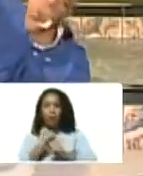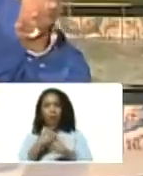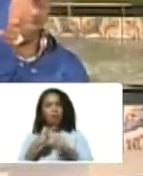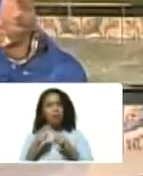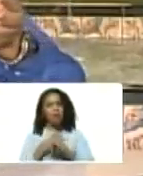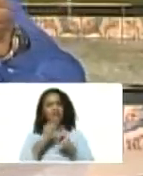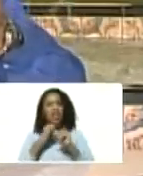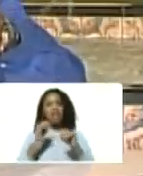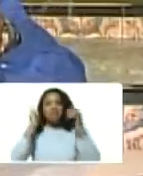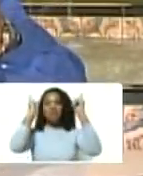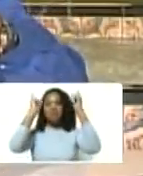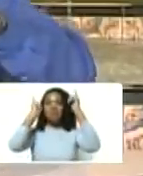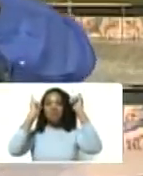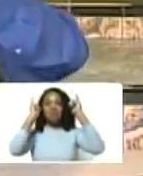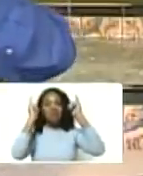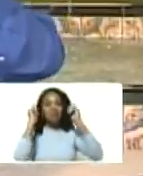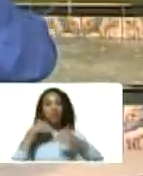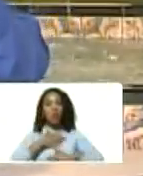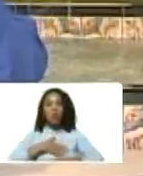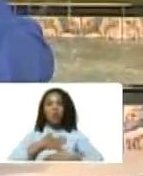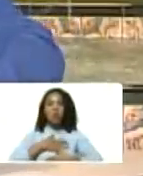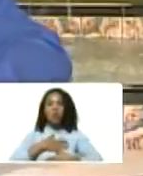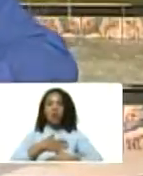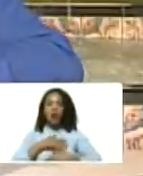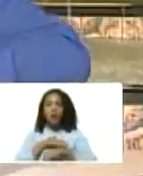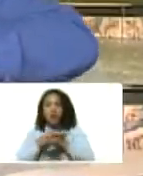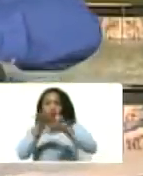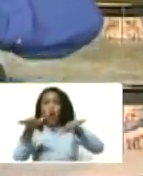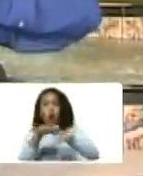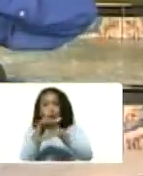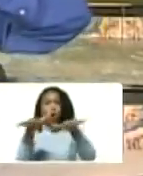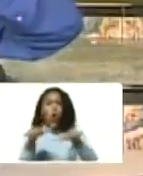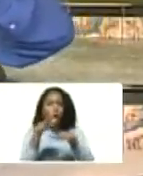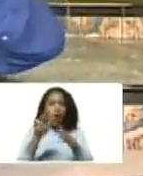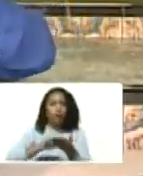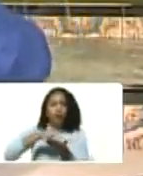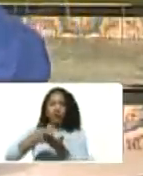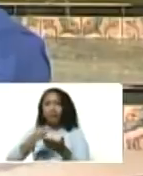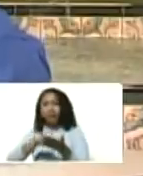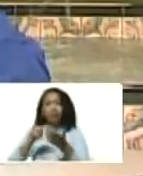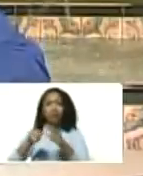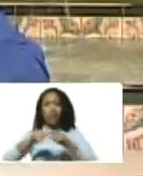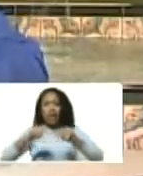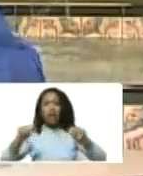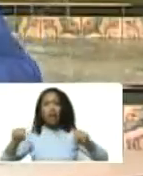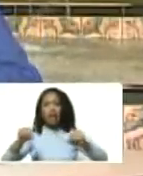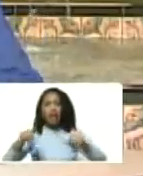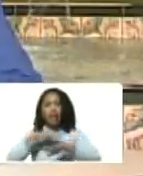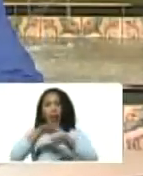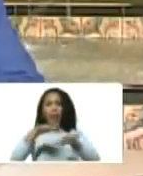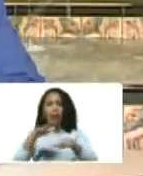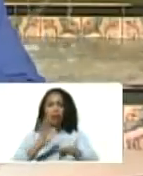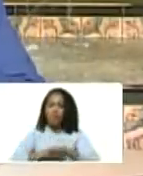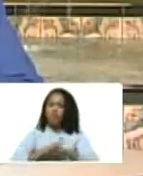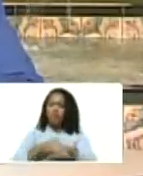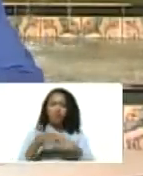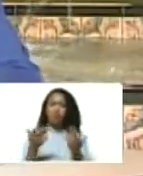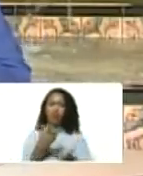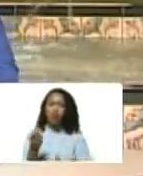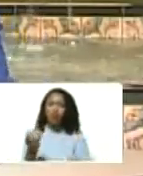rumiando lanzándose en la playa revolcándose en la arena y por qué no